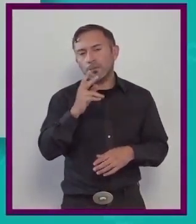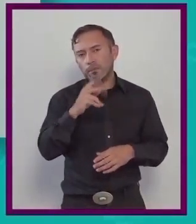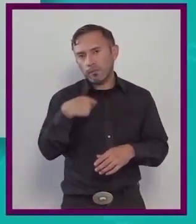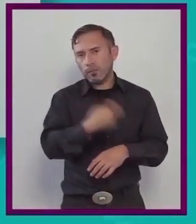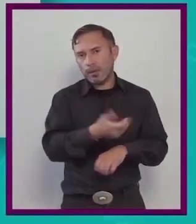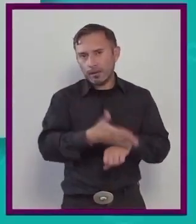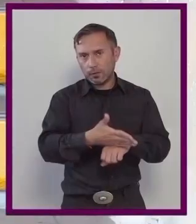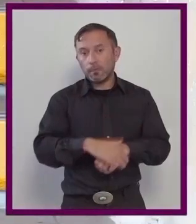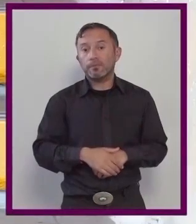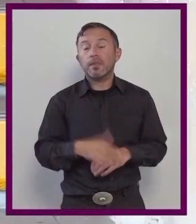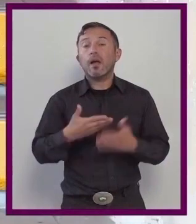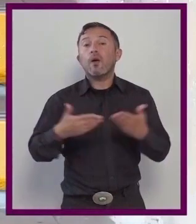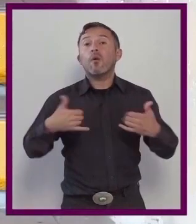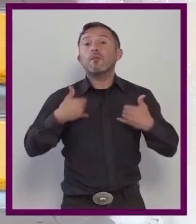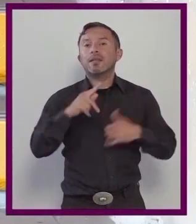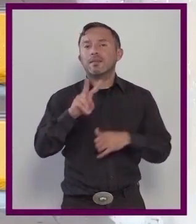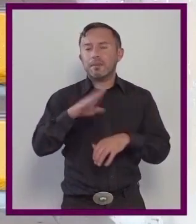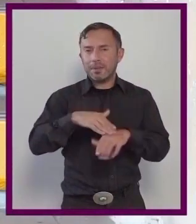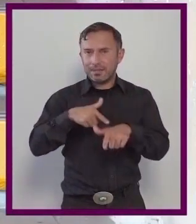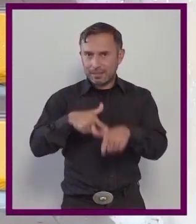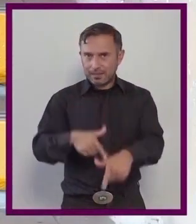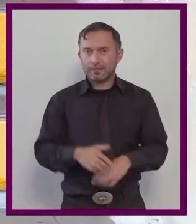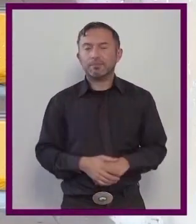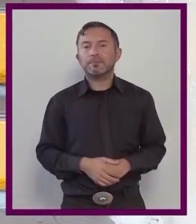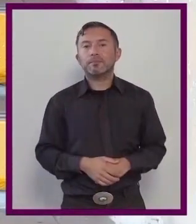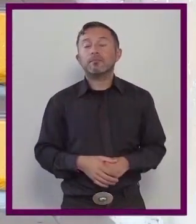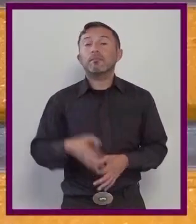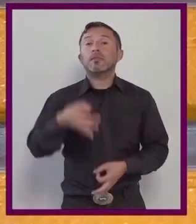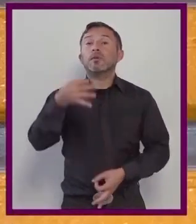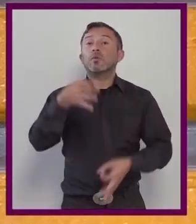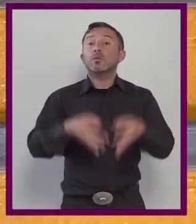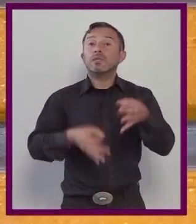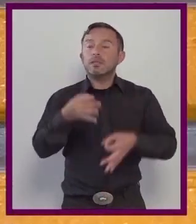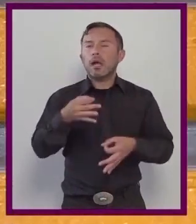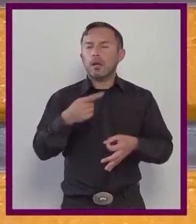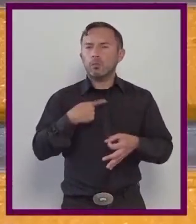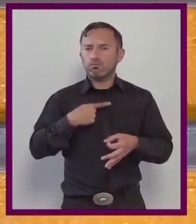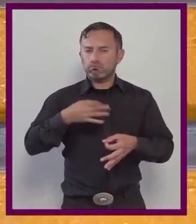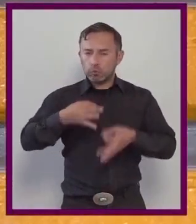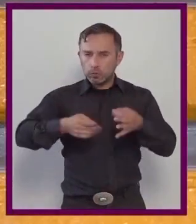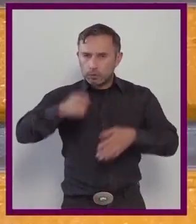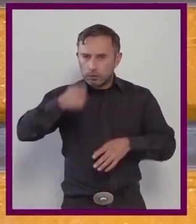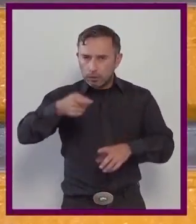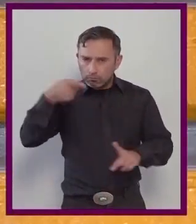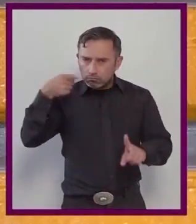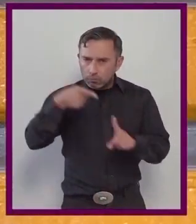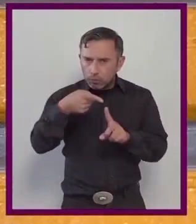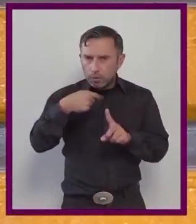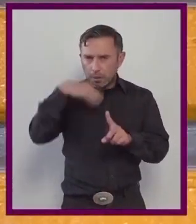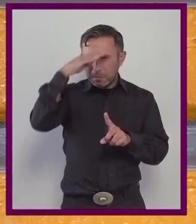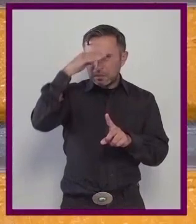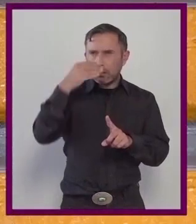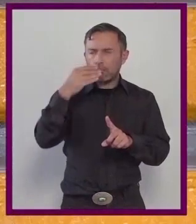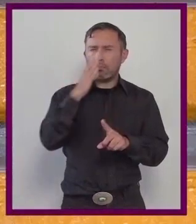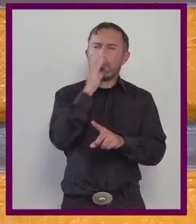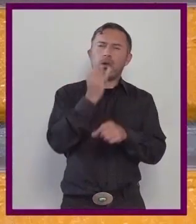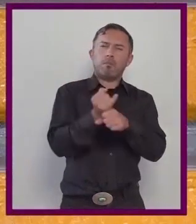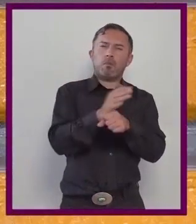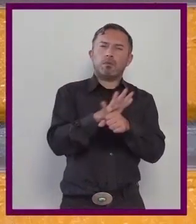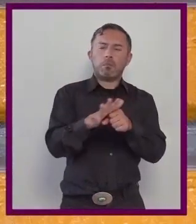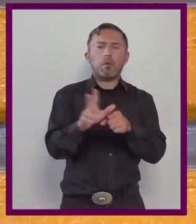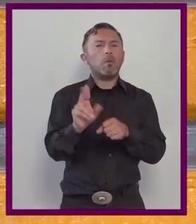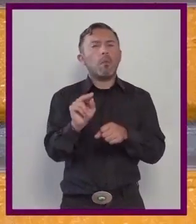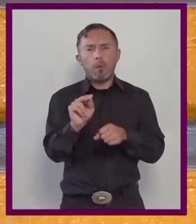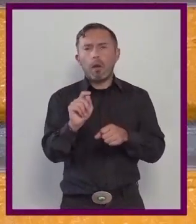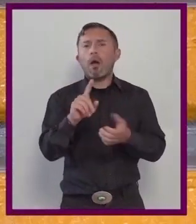dicha comisión. Continuamos en Jóvenes en TV. La justicia y la procuración de justicia no es un